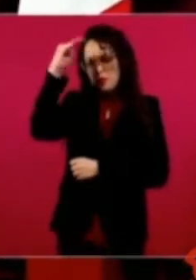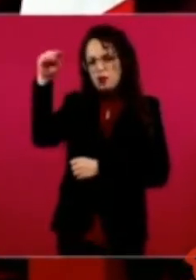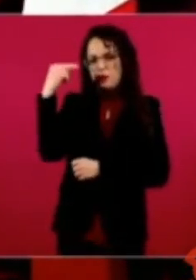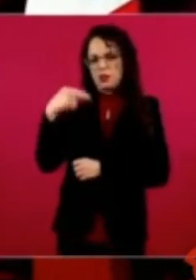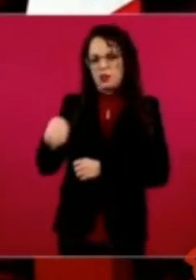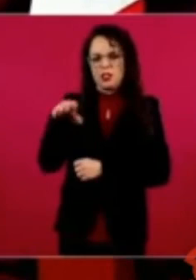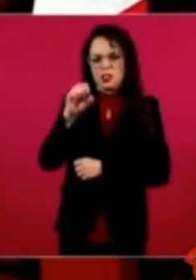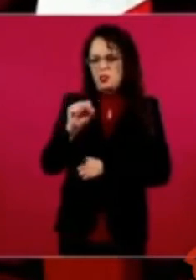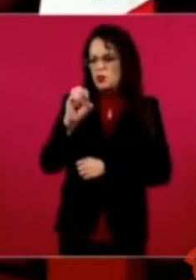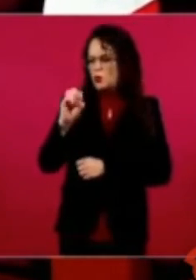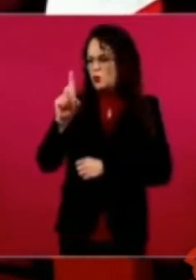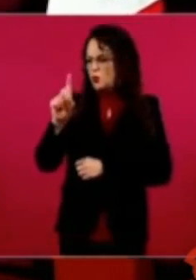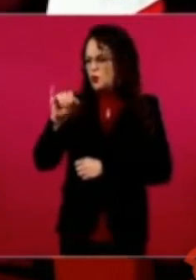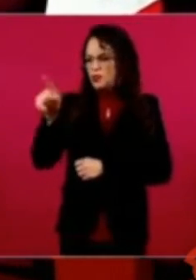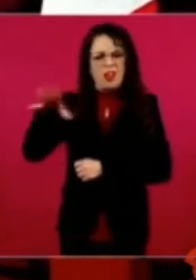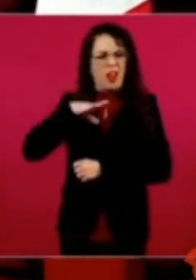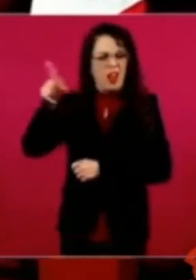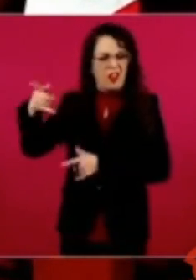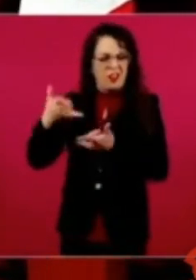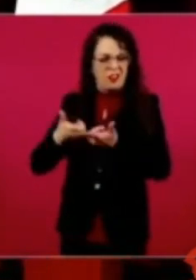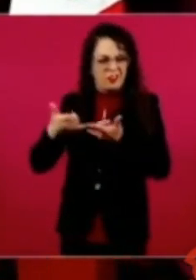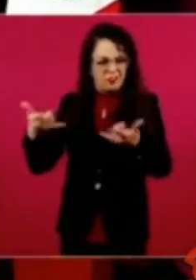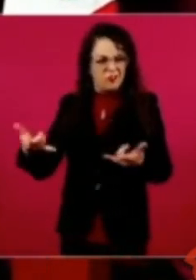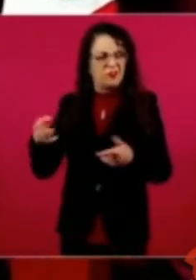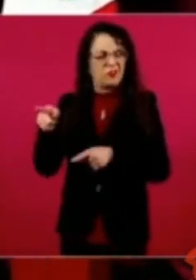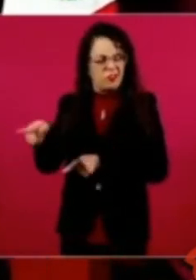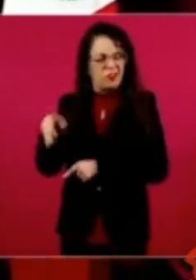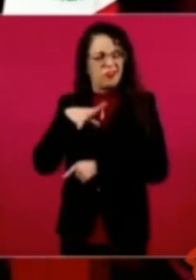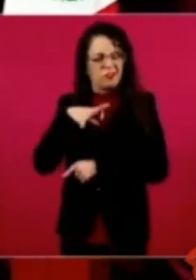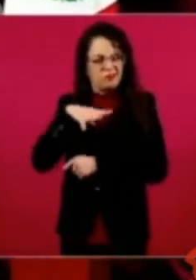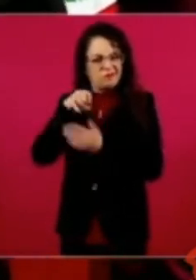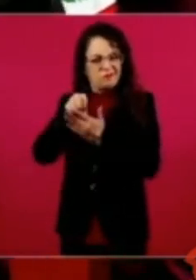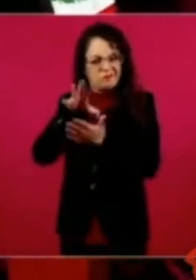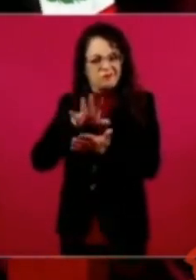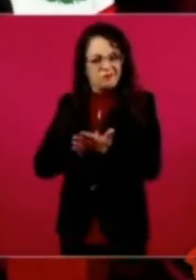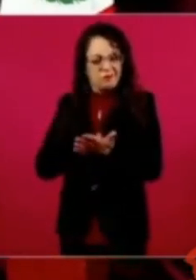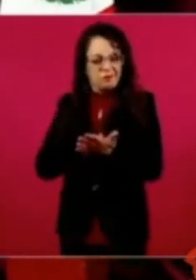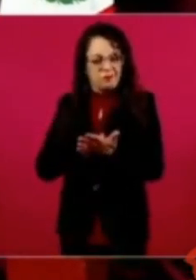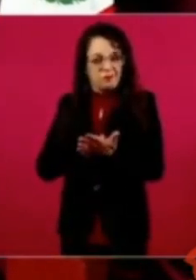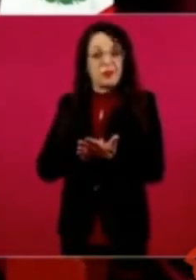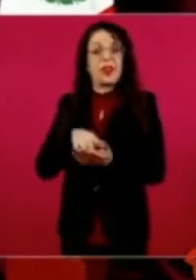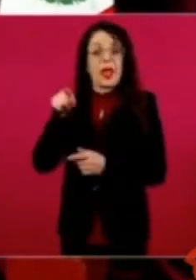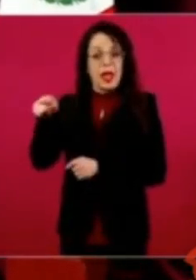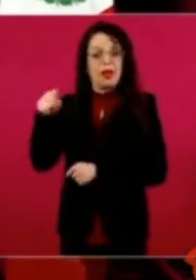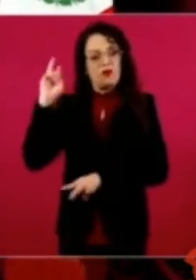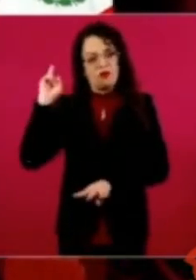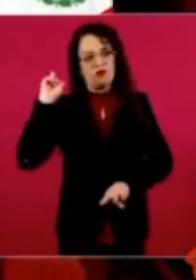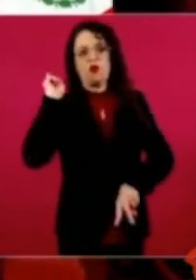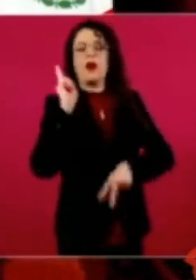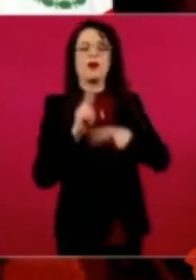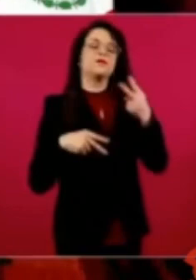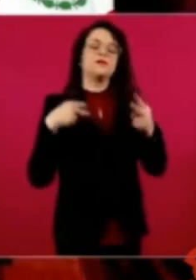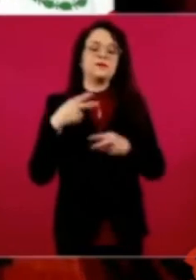Por ahí está. Sodi. Mandaron.